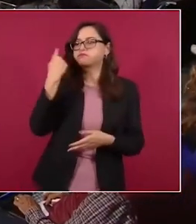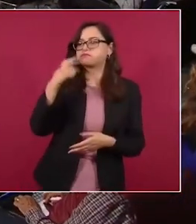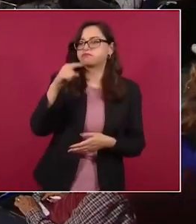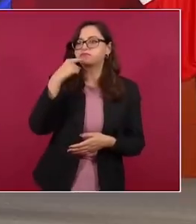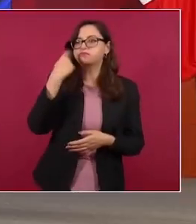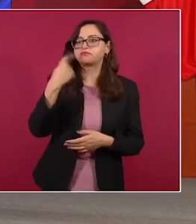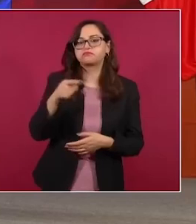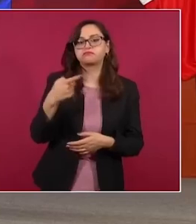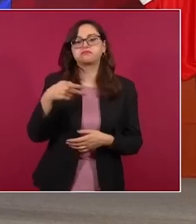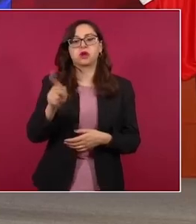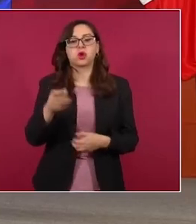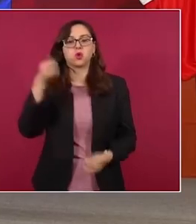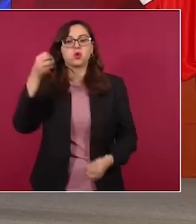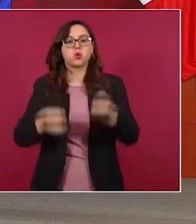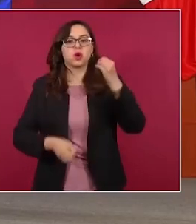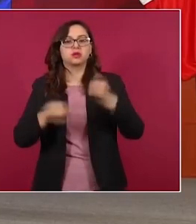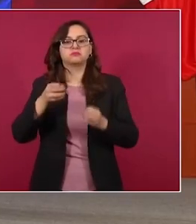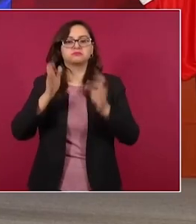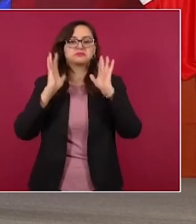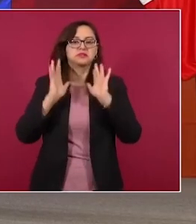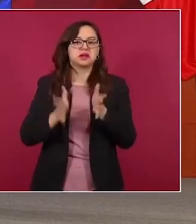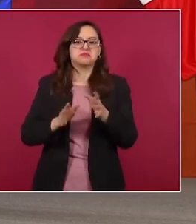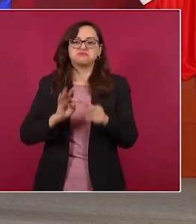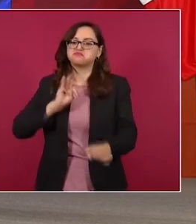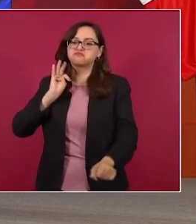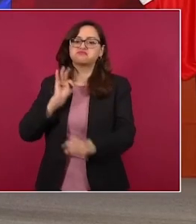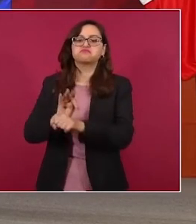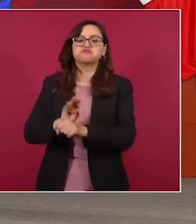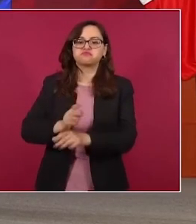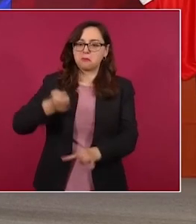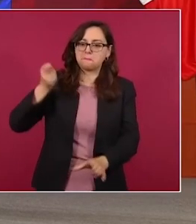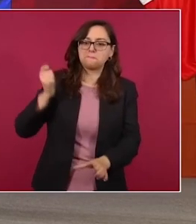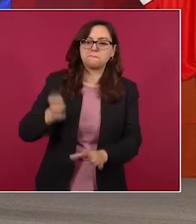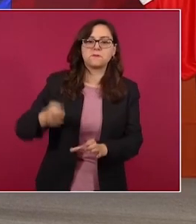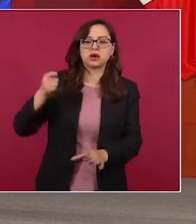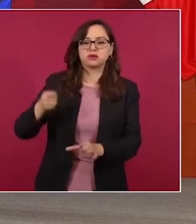Entonces, hicimos esto, bajamos aquí,